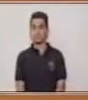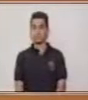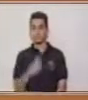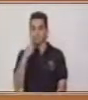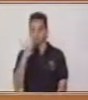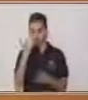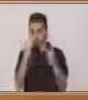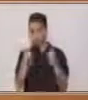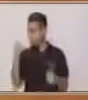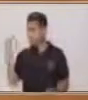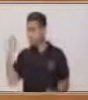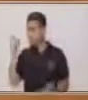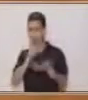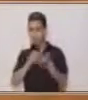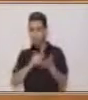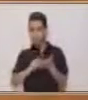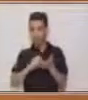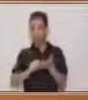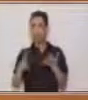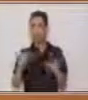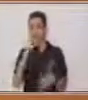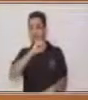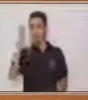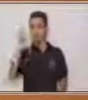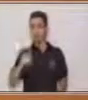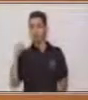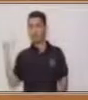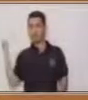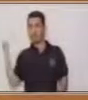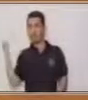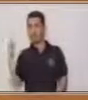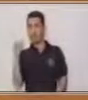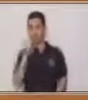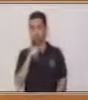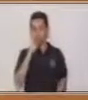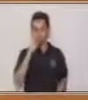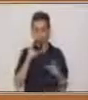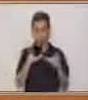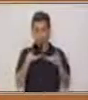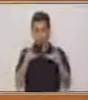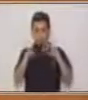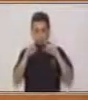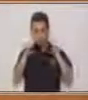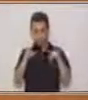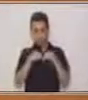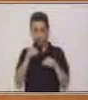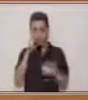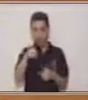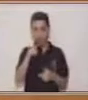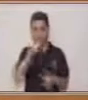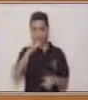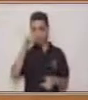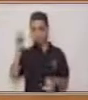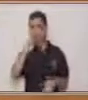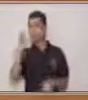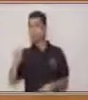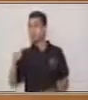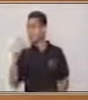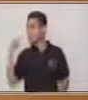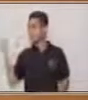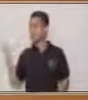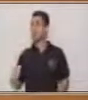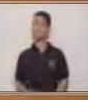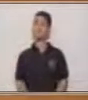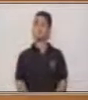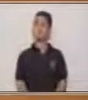Cuenta y escribe qué porcentaje está representado en este modelo sobre el 100%. En este